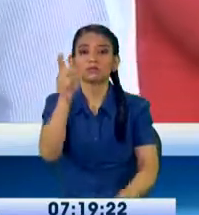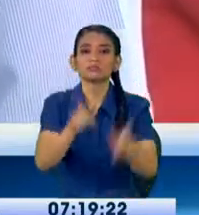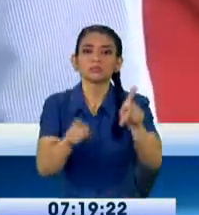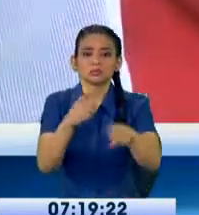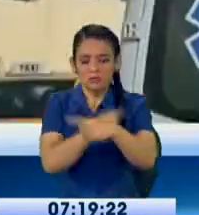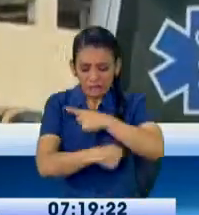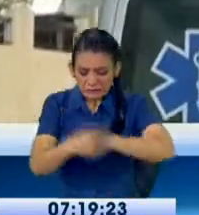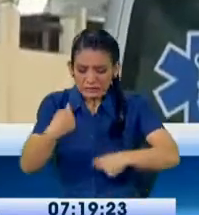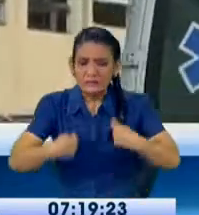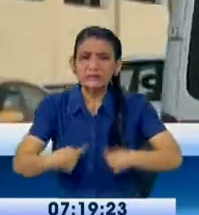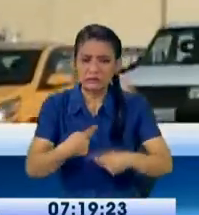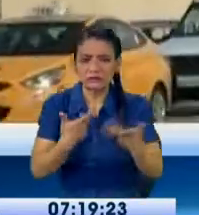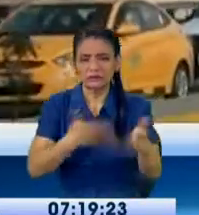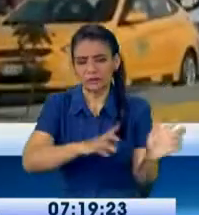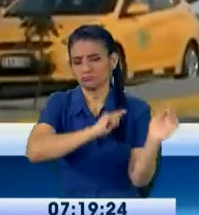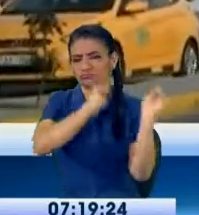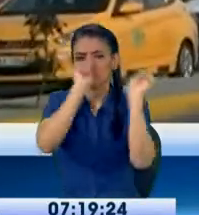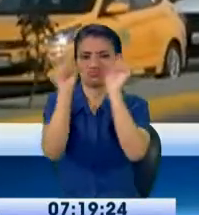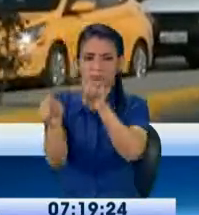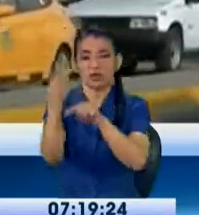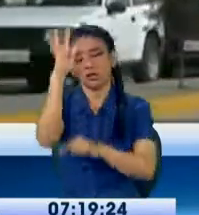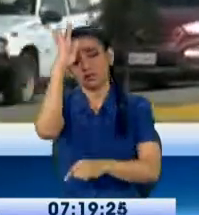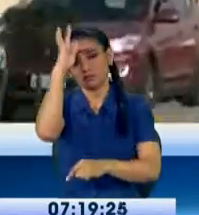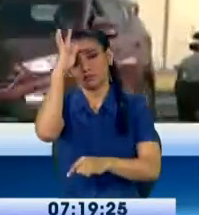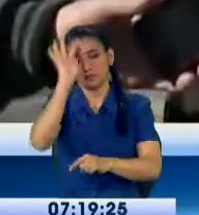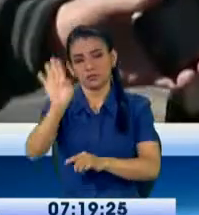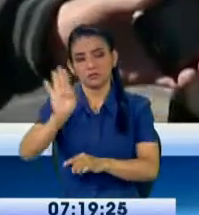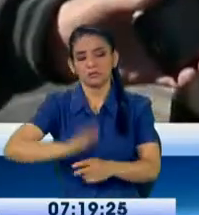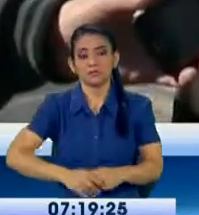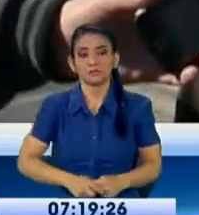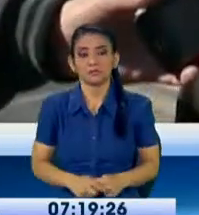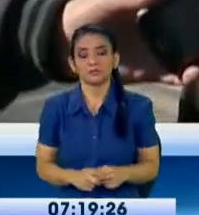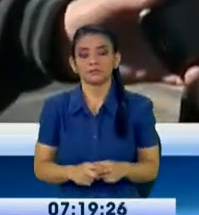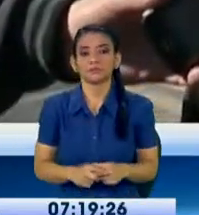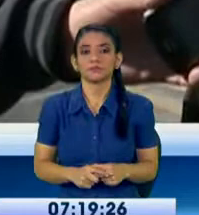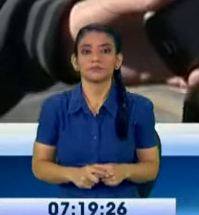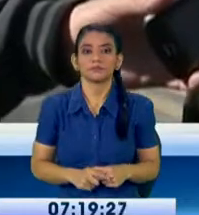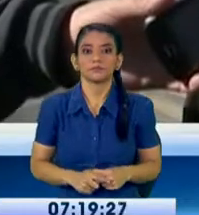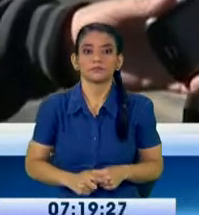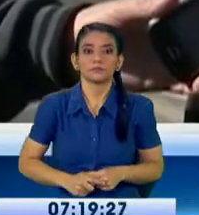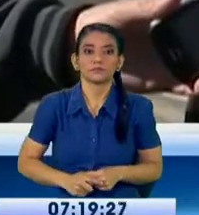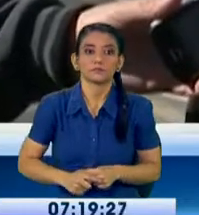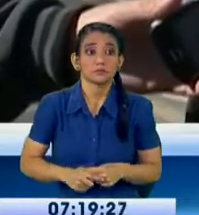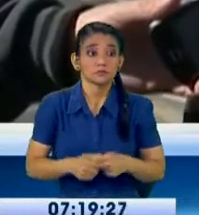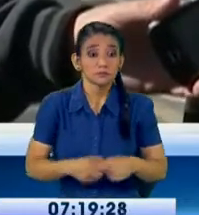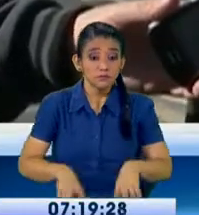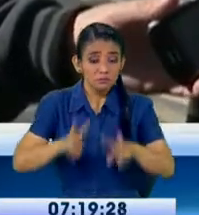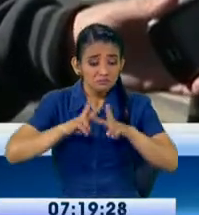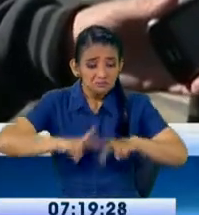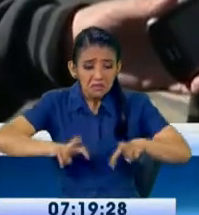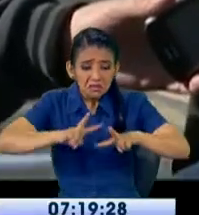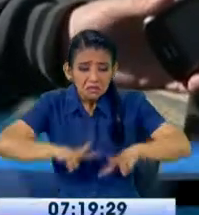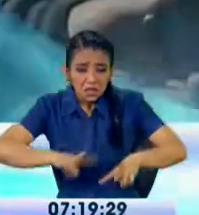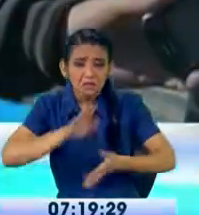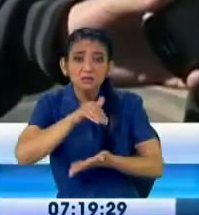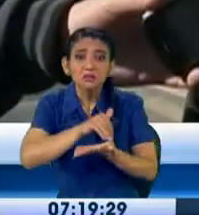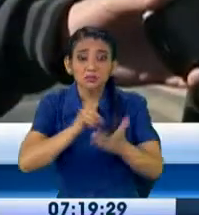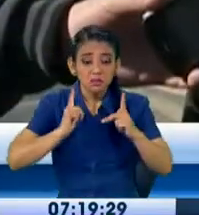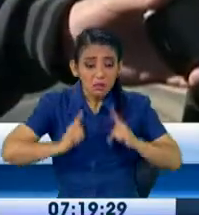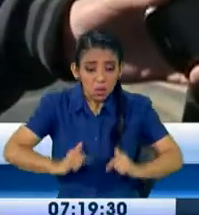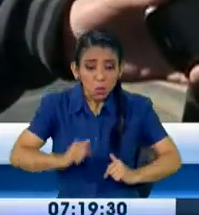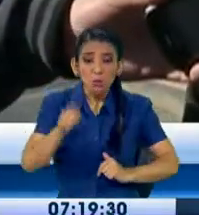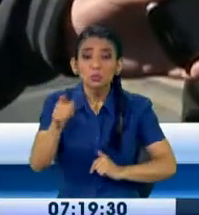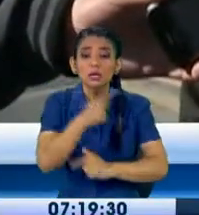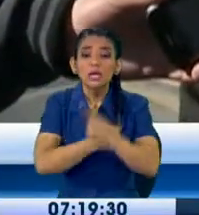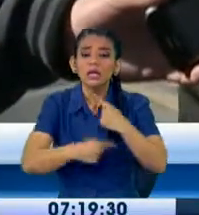personas heridas, quienes fueron trasladadas hasta una casa de salud. A investigar en los centros de salud, a ver cuántas personas se encuentran